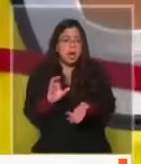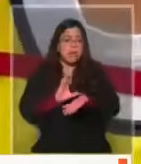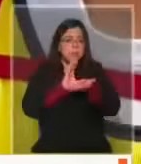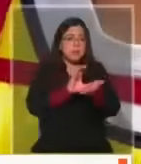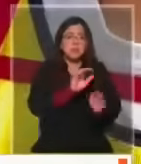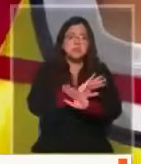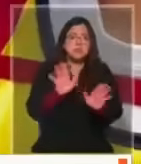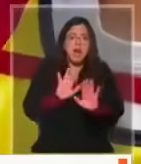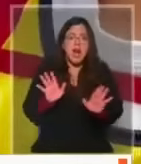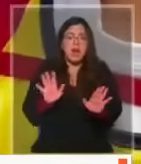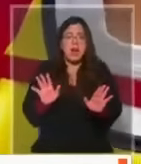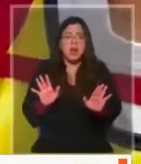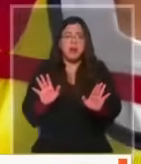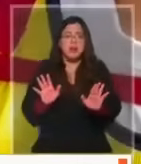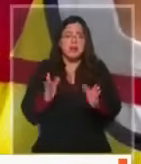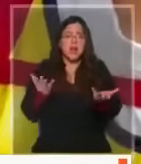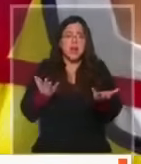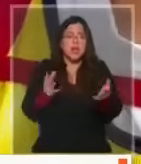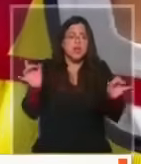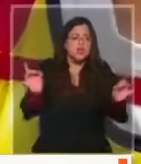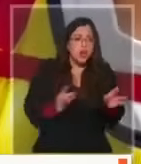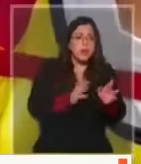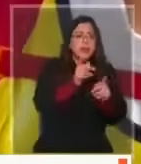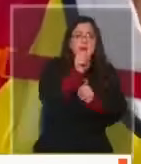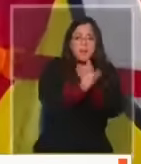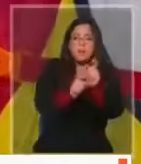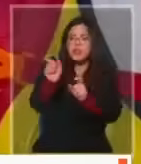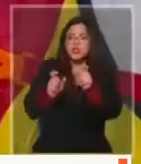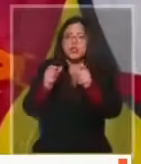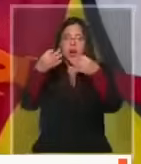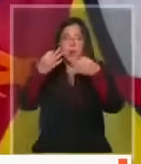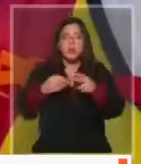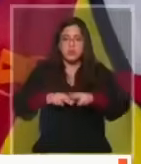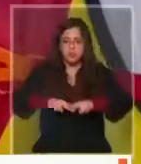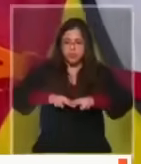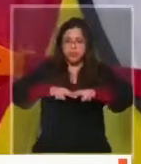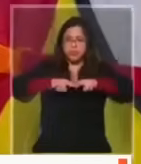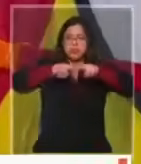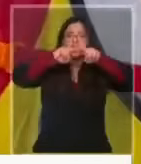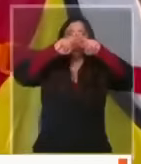Ningún aporte tan grande, sino que solo granos de arena que lograron formar una gran montaña,